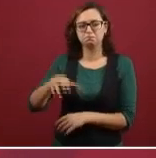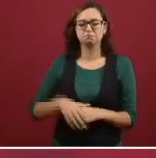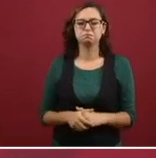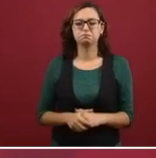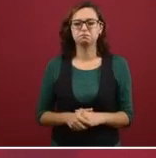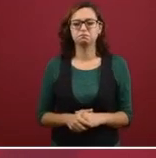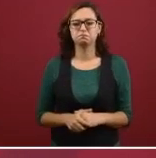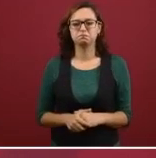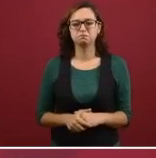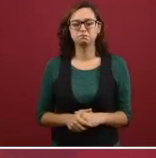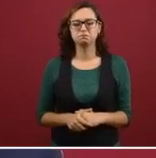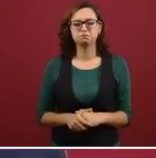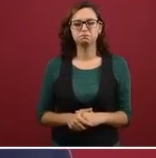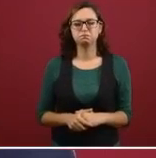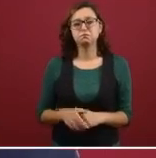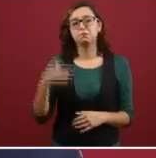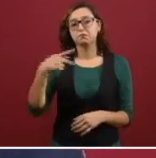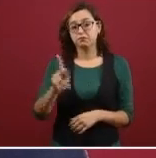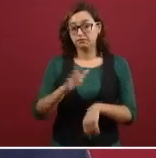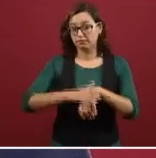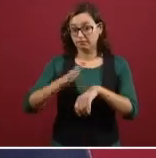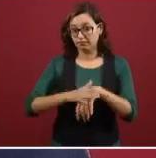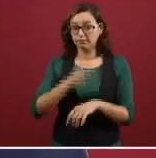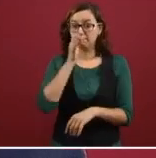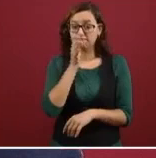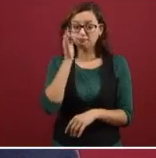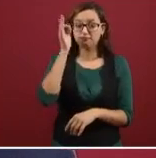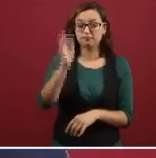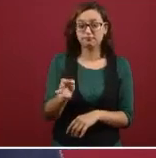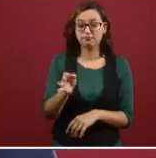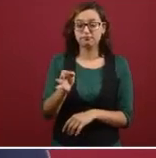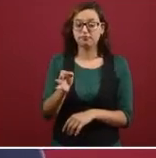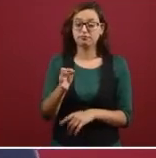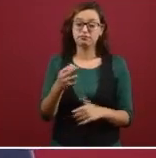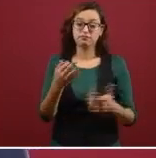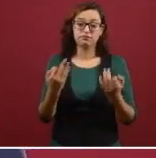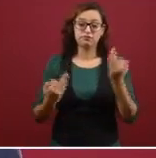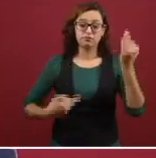nada más recordar que todos debemos de actuar